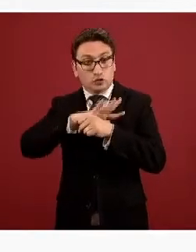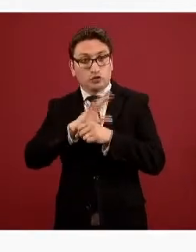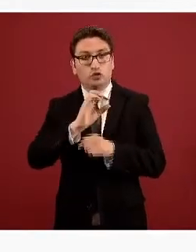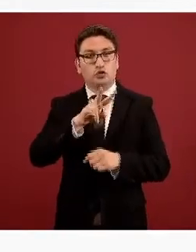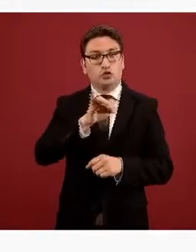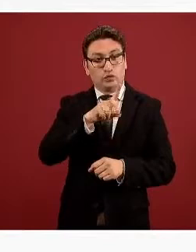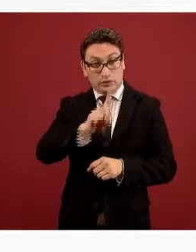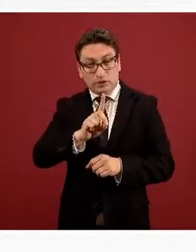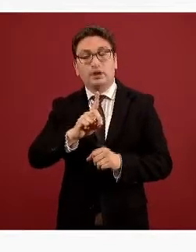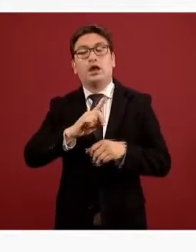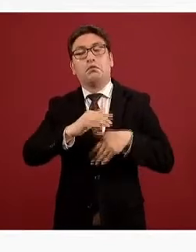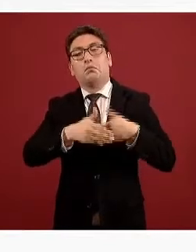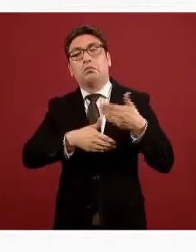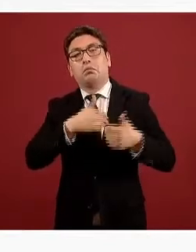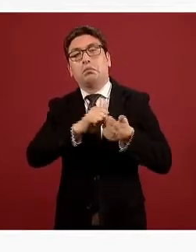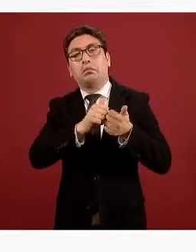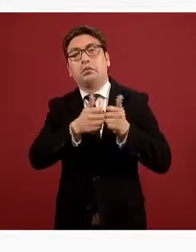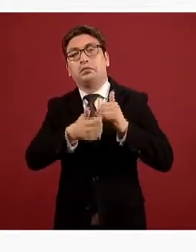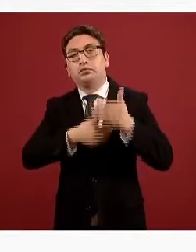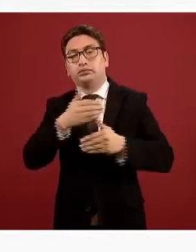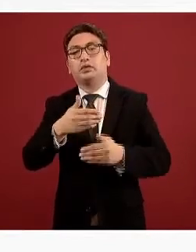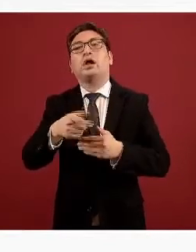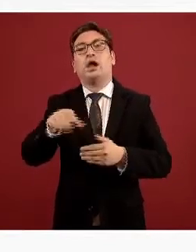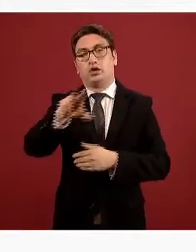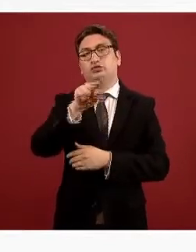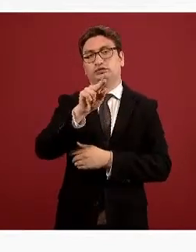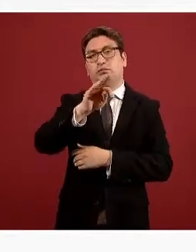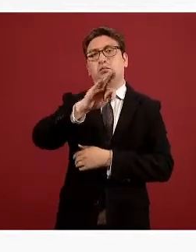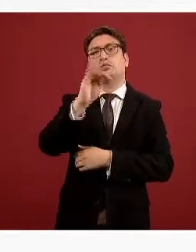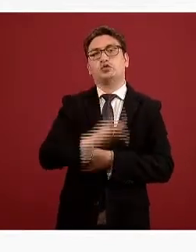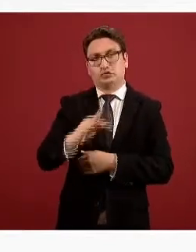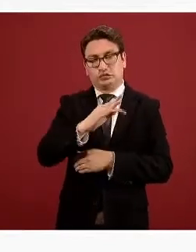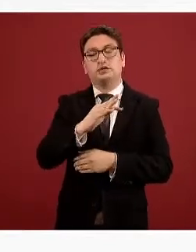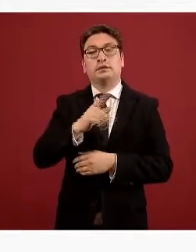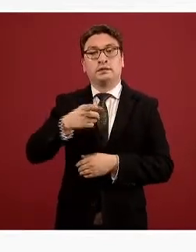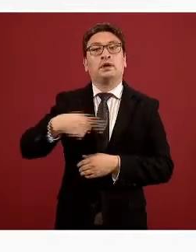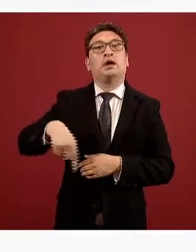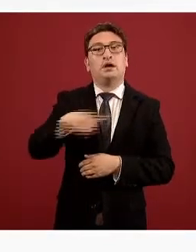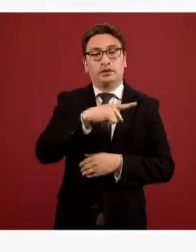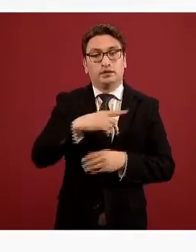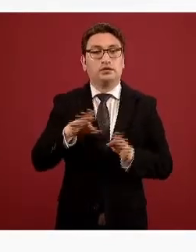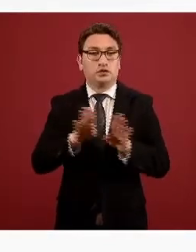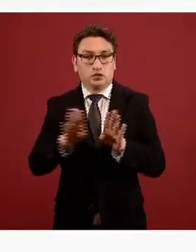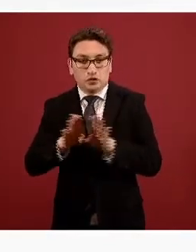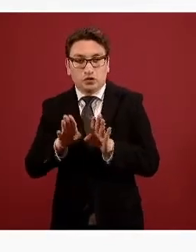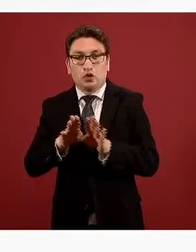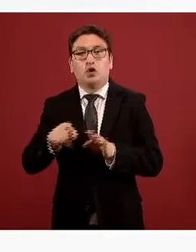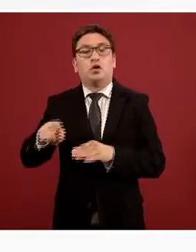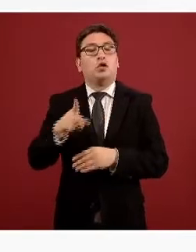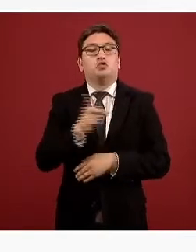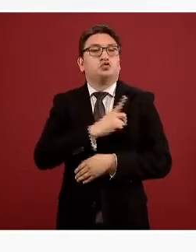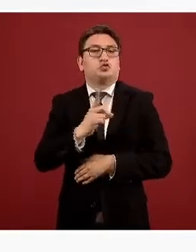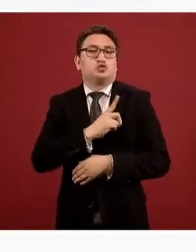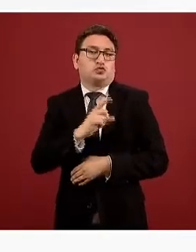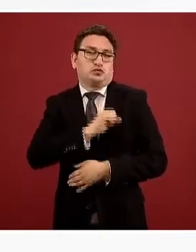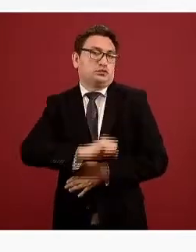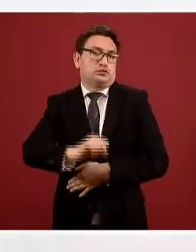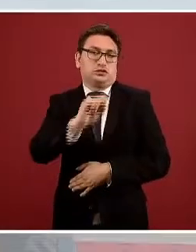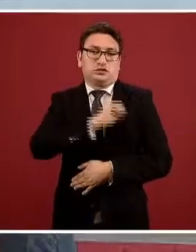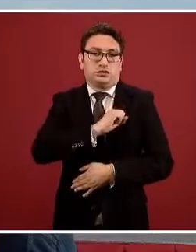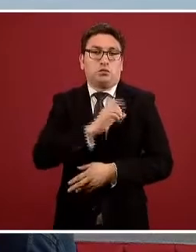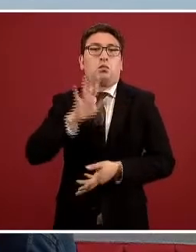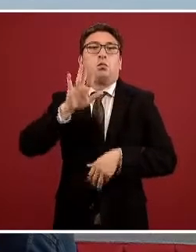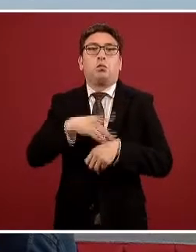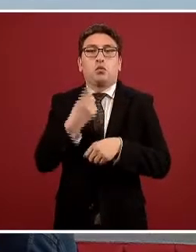evolución favorable en la mayoría de los casos, 80% se autolimita la enfermedad, se quita sola por efecto del